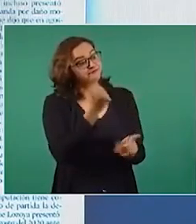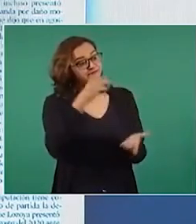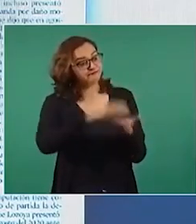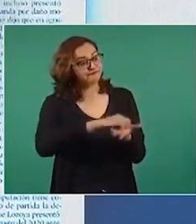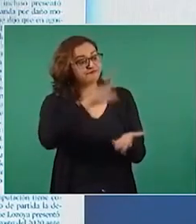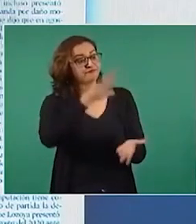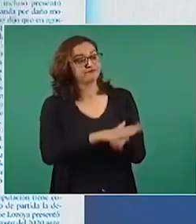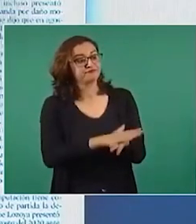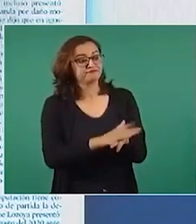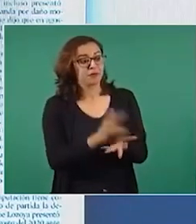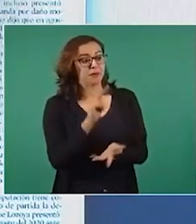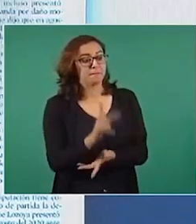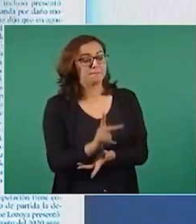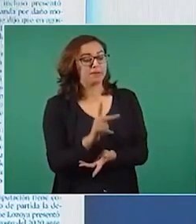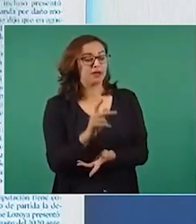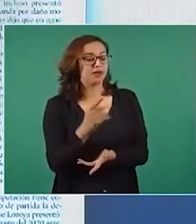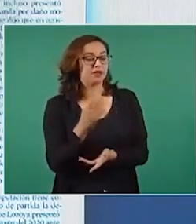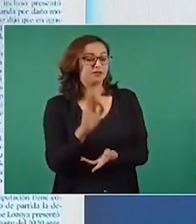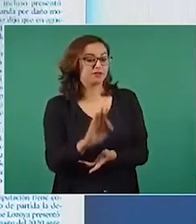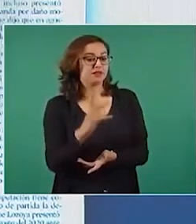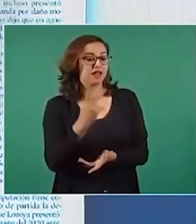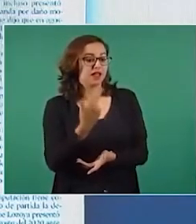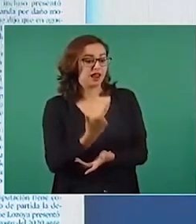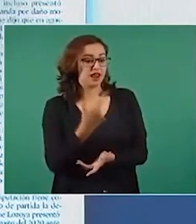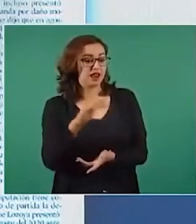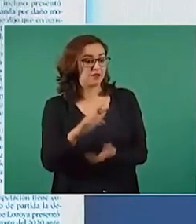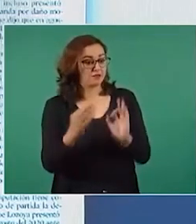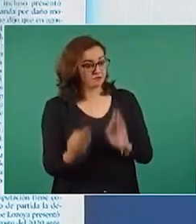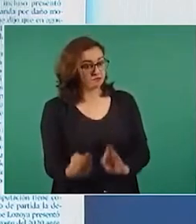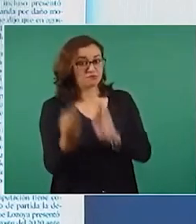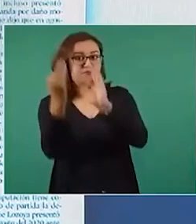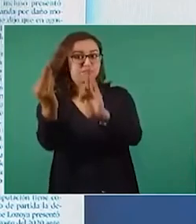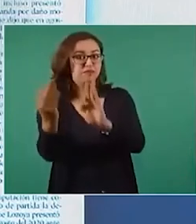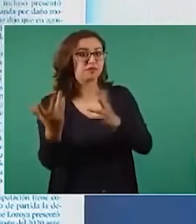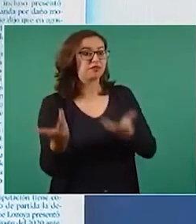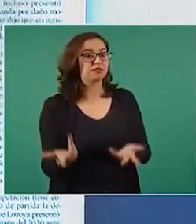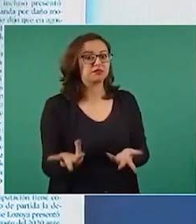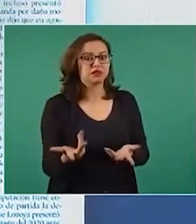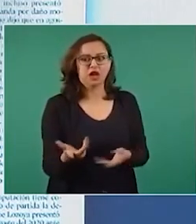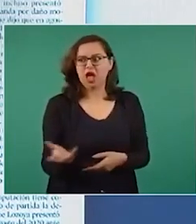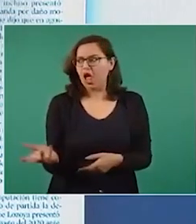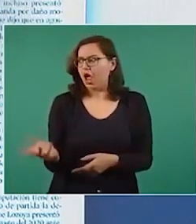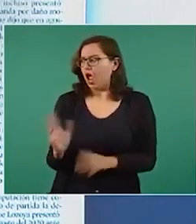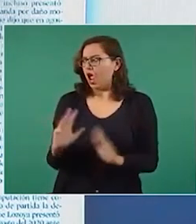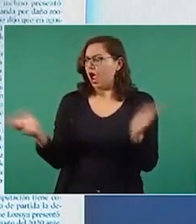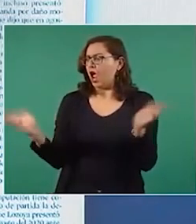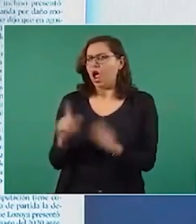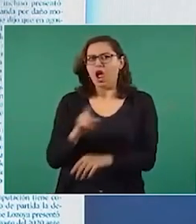decir, me está persiguiendo el presidente.